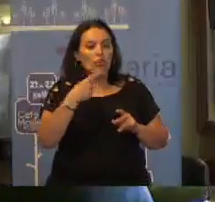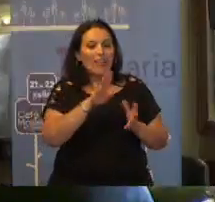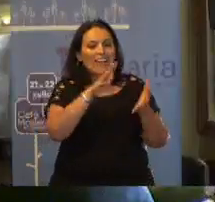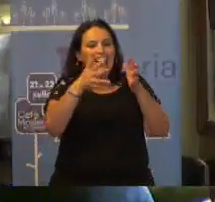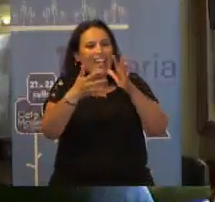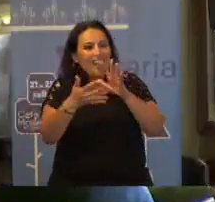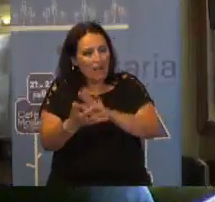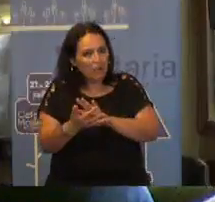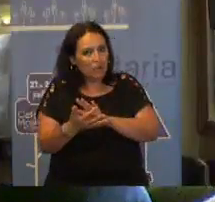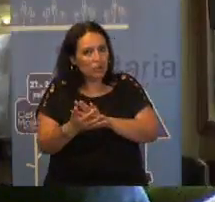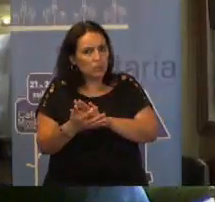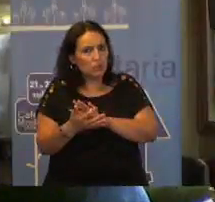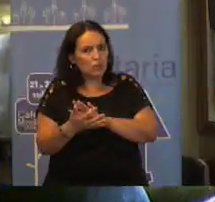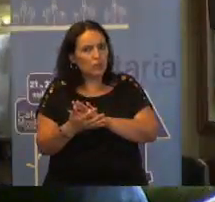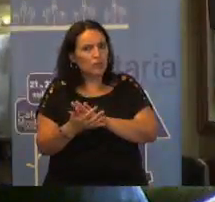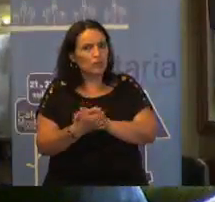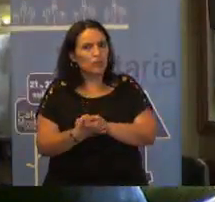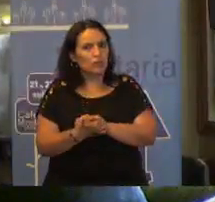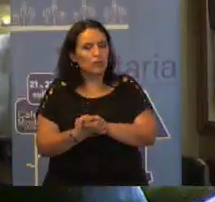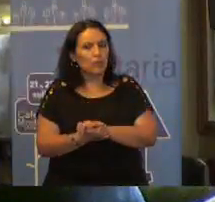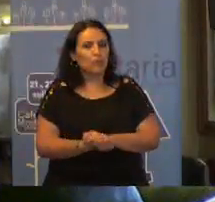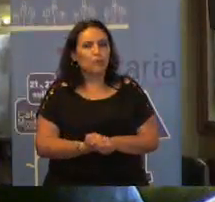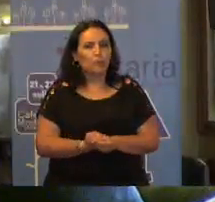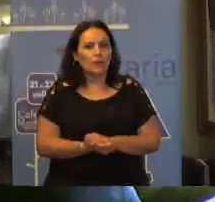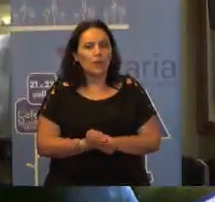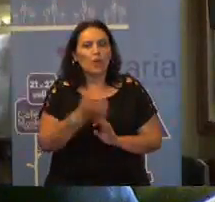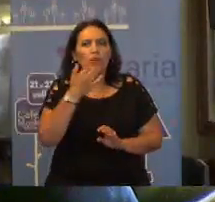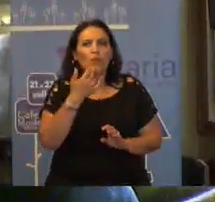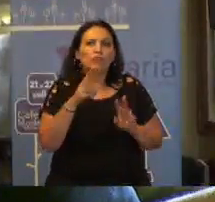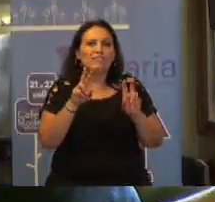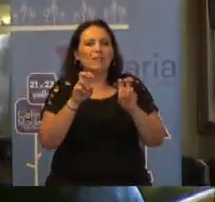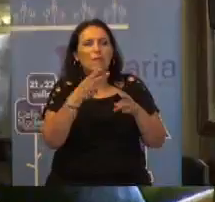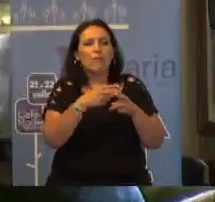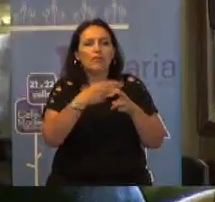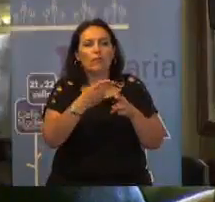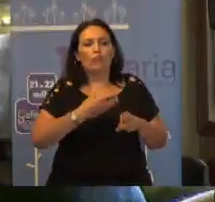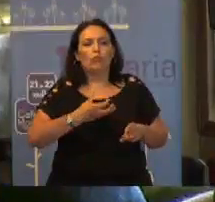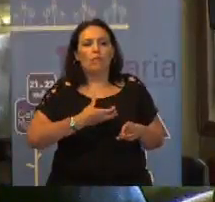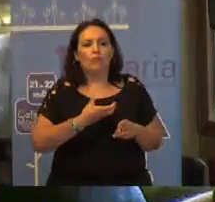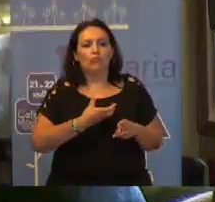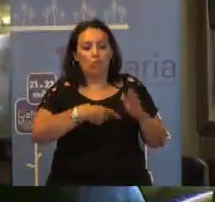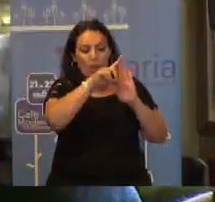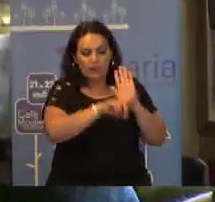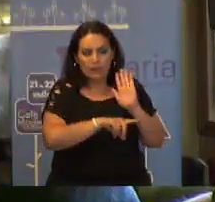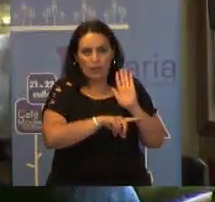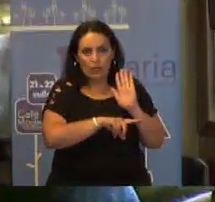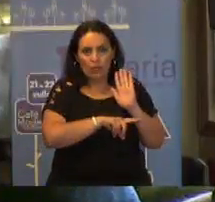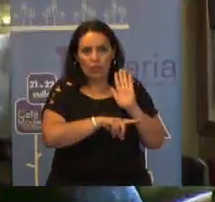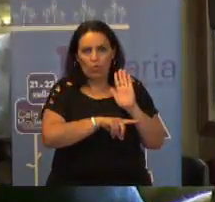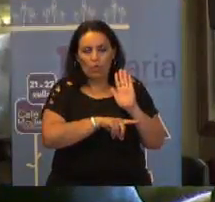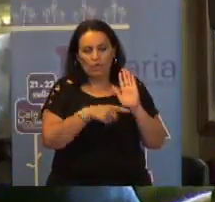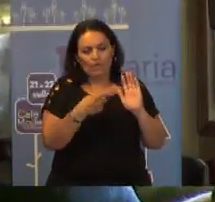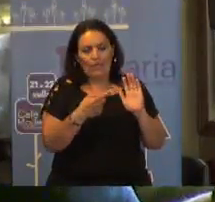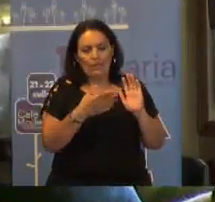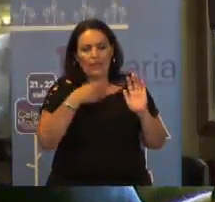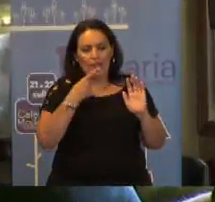digamos, da cara política dos concellos. É dicir, con isto que reivindico,